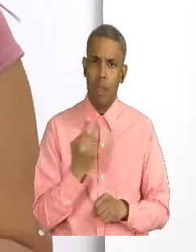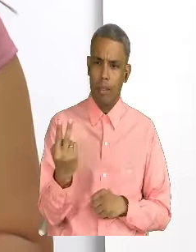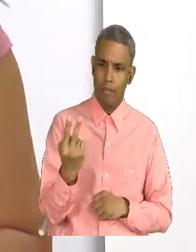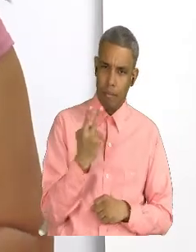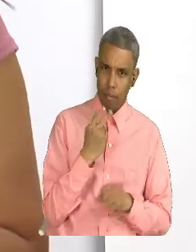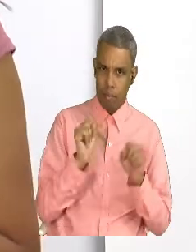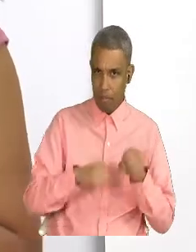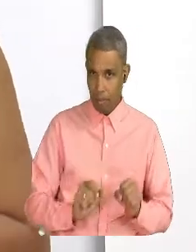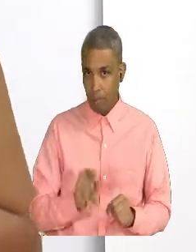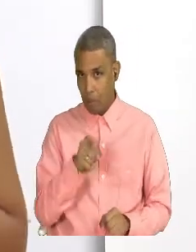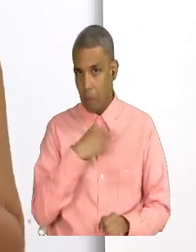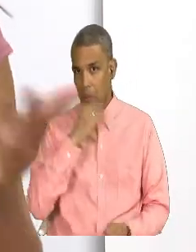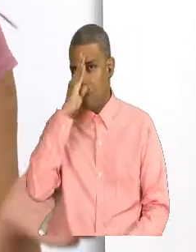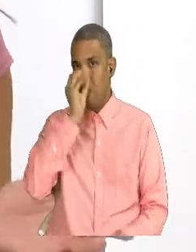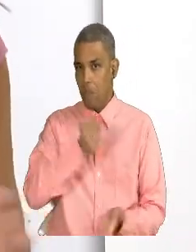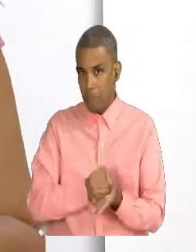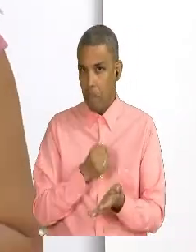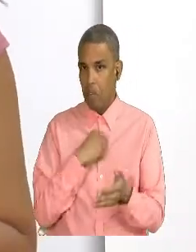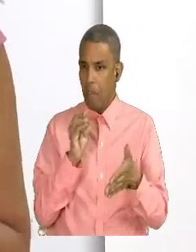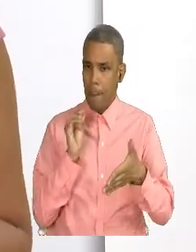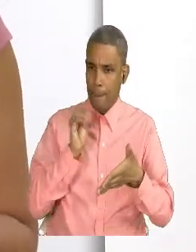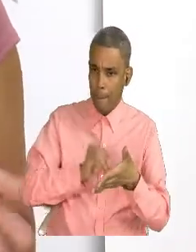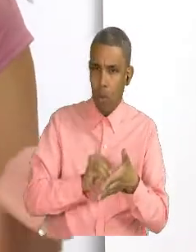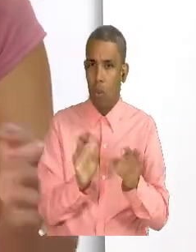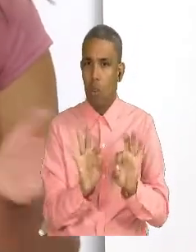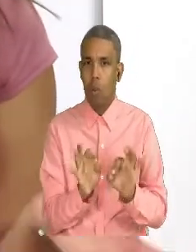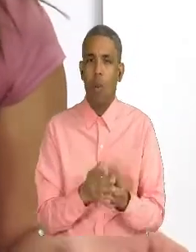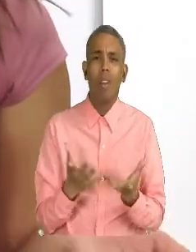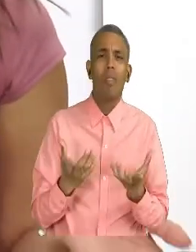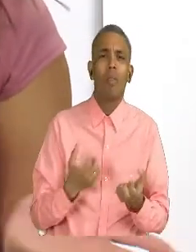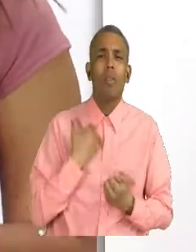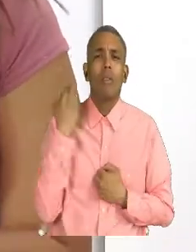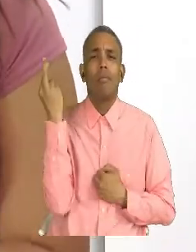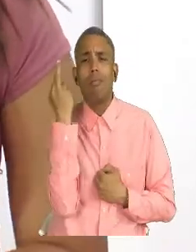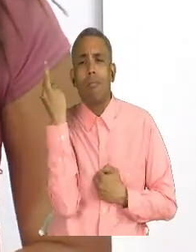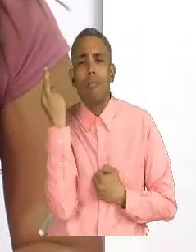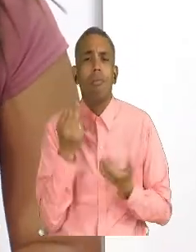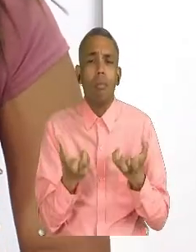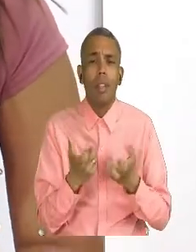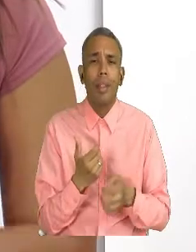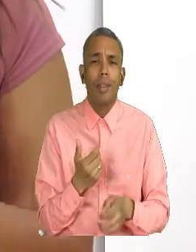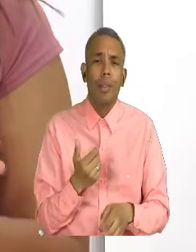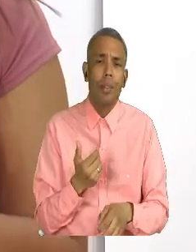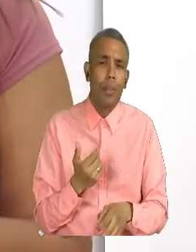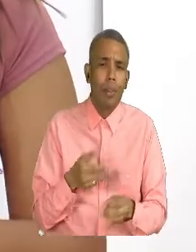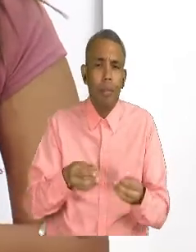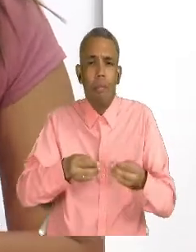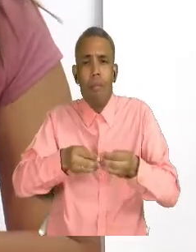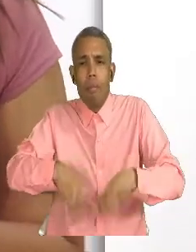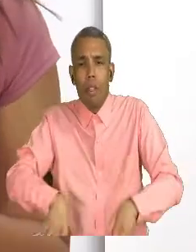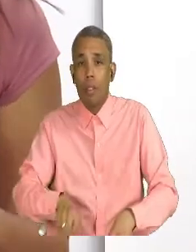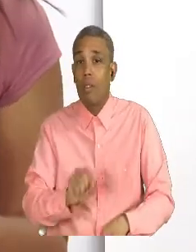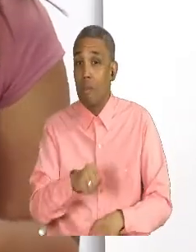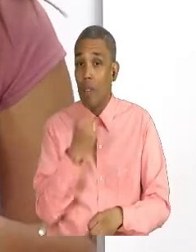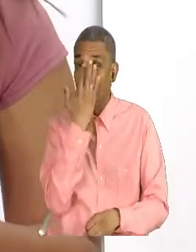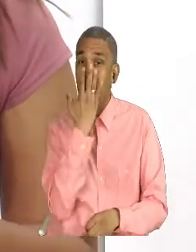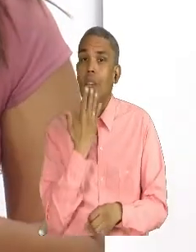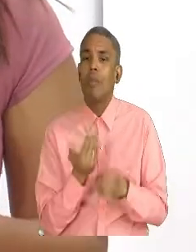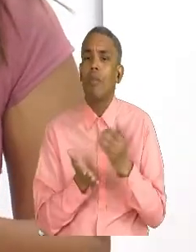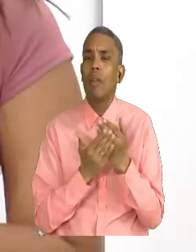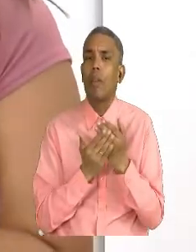su comentario, esa inquietud o de pronto que quieran volver a ver la receta de algún programa anterior, pues bueno, lo pueden hacer ingresando a nuestra fanpage de Facebook